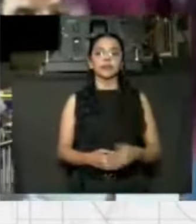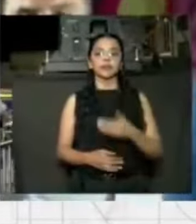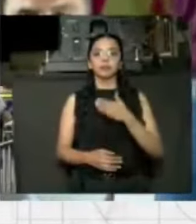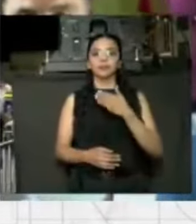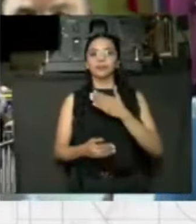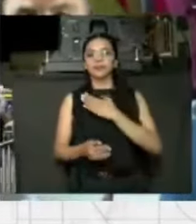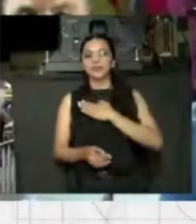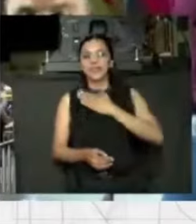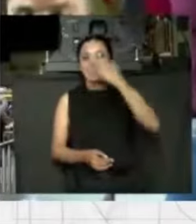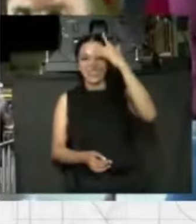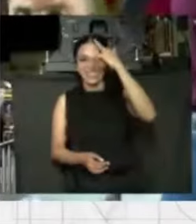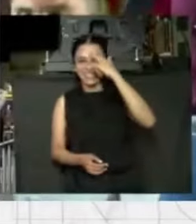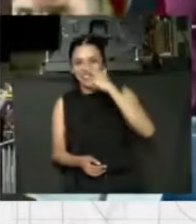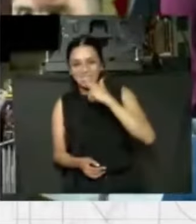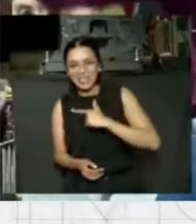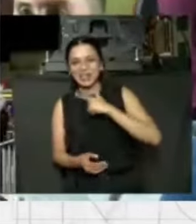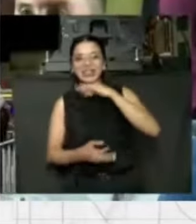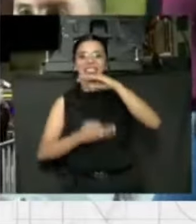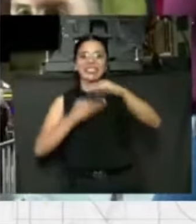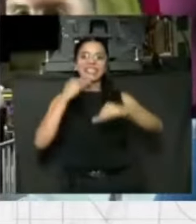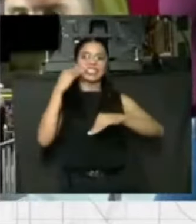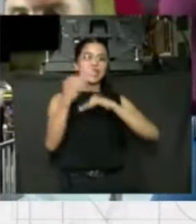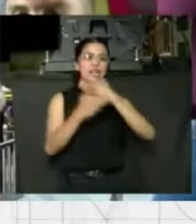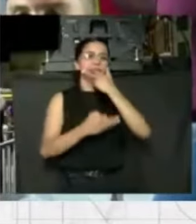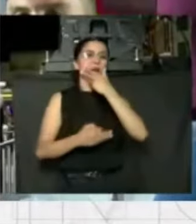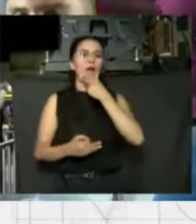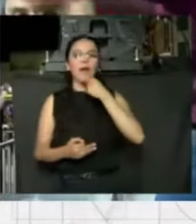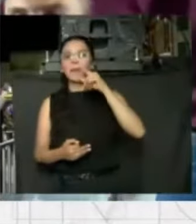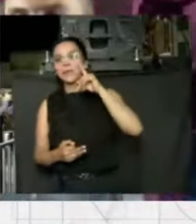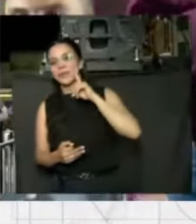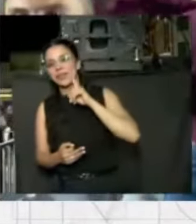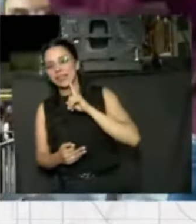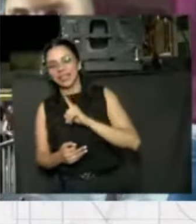Muy buenas noches a todos, a todas.